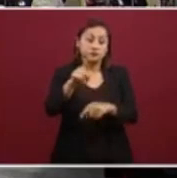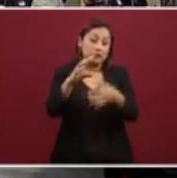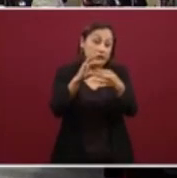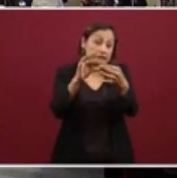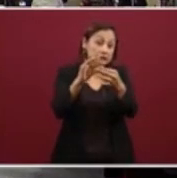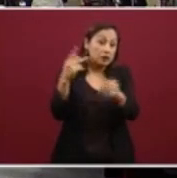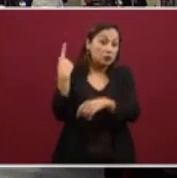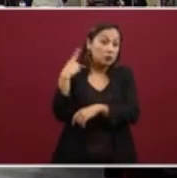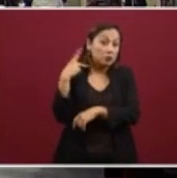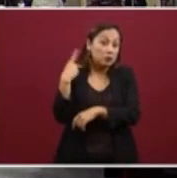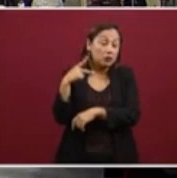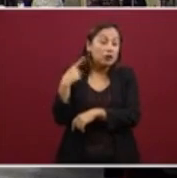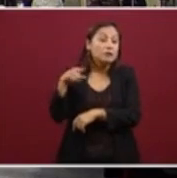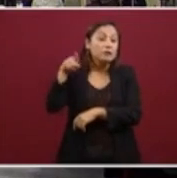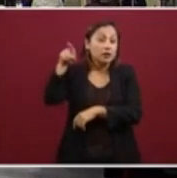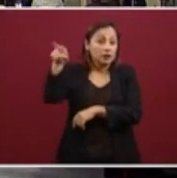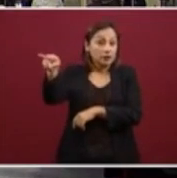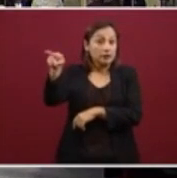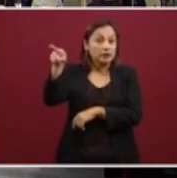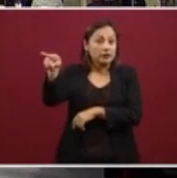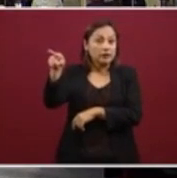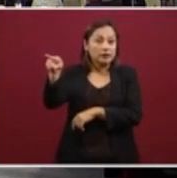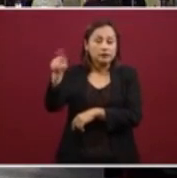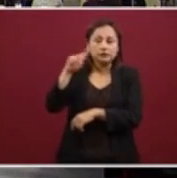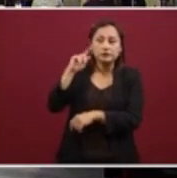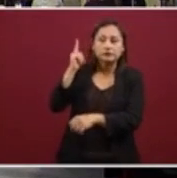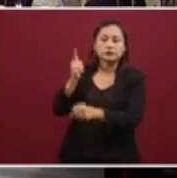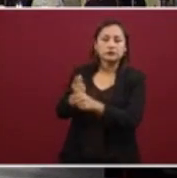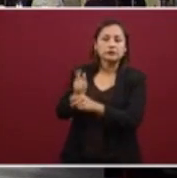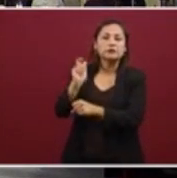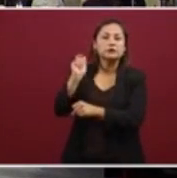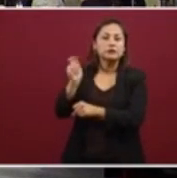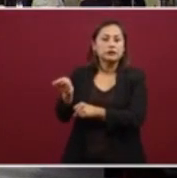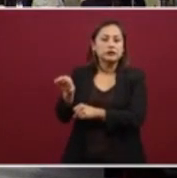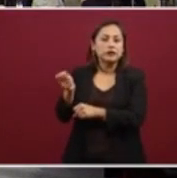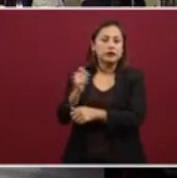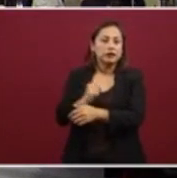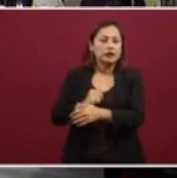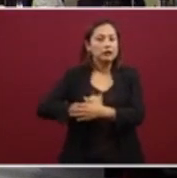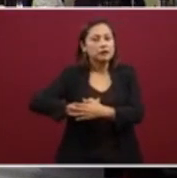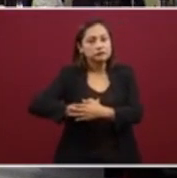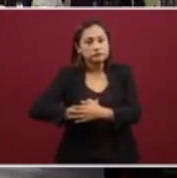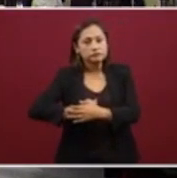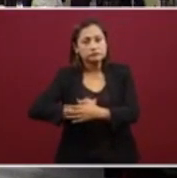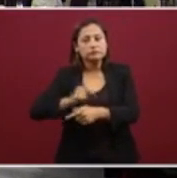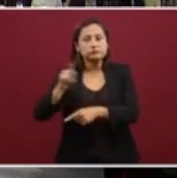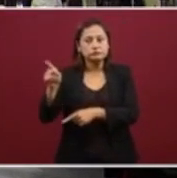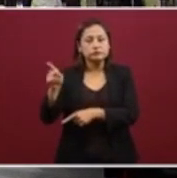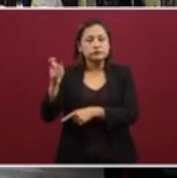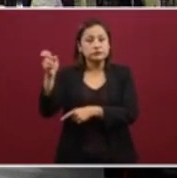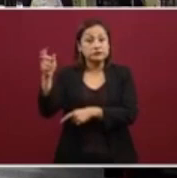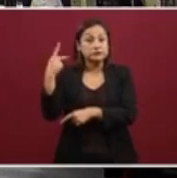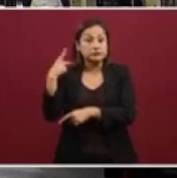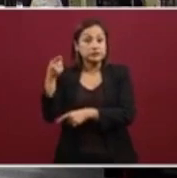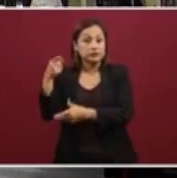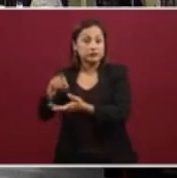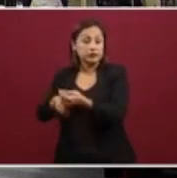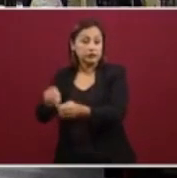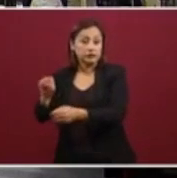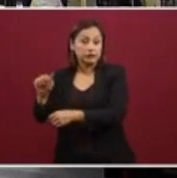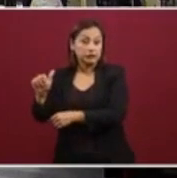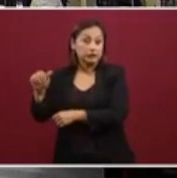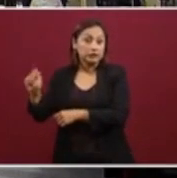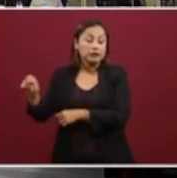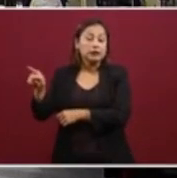manejando, y desafortunadamente es muy notorio el tráfico de influencias, específicamente en el centro. Tiene que terminarse. Y eso